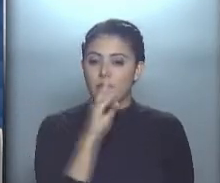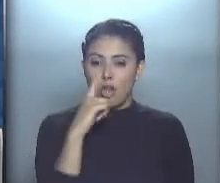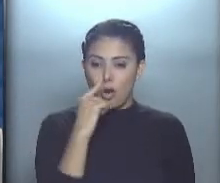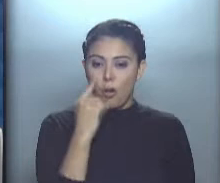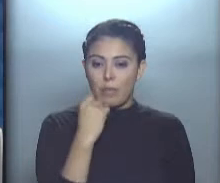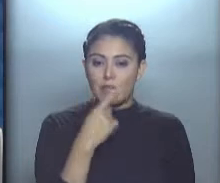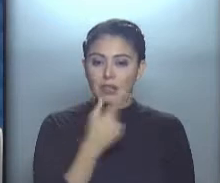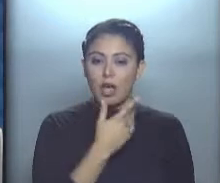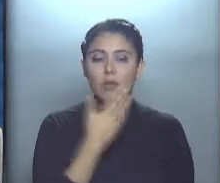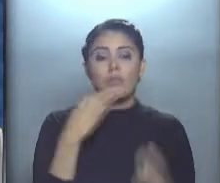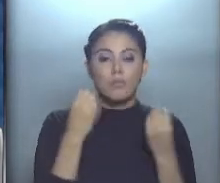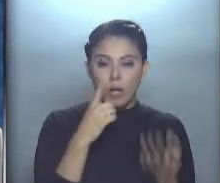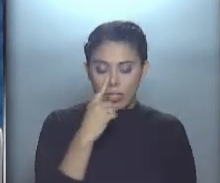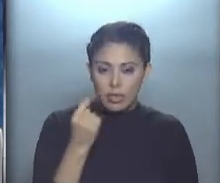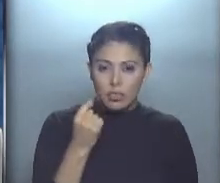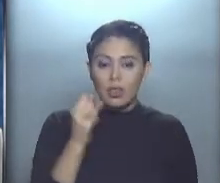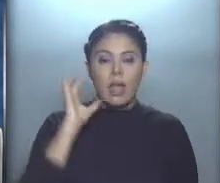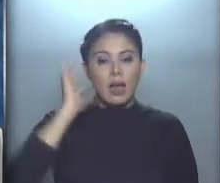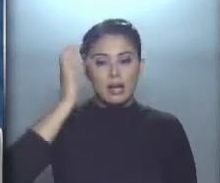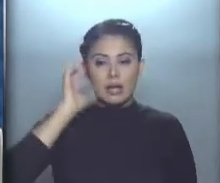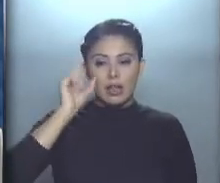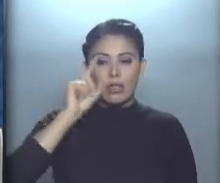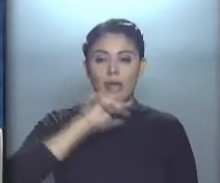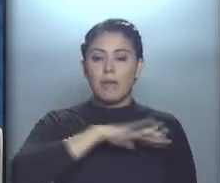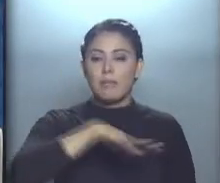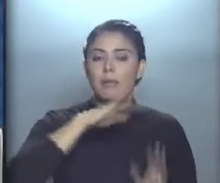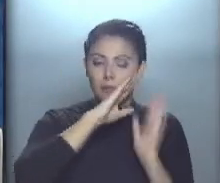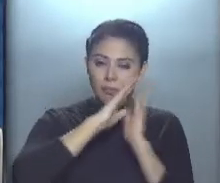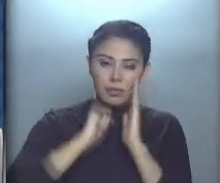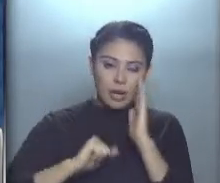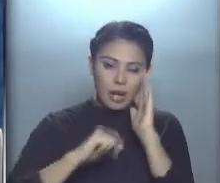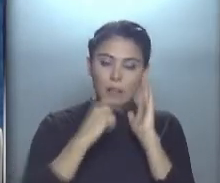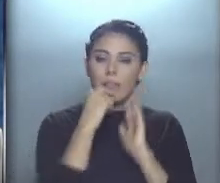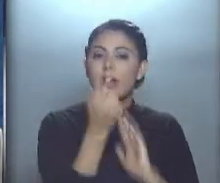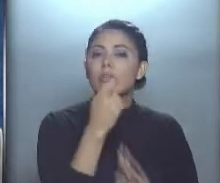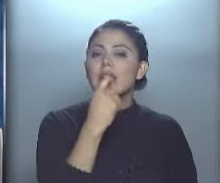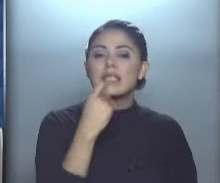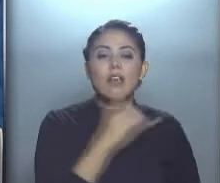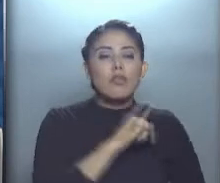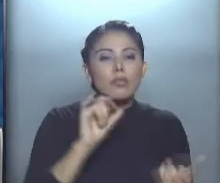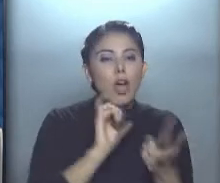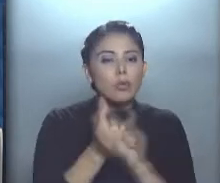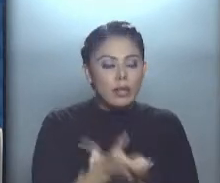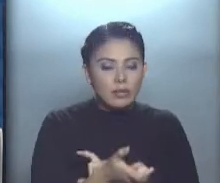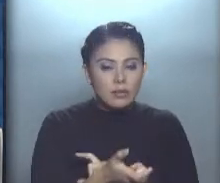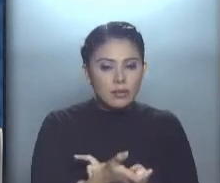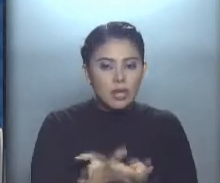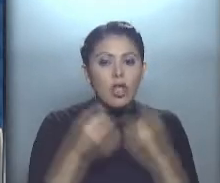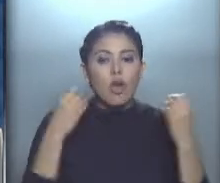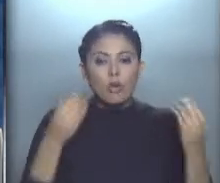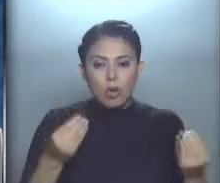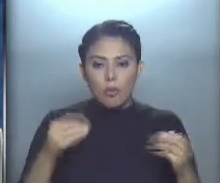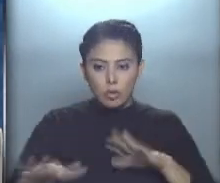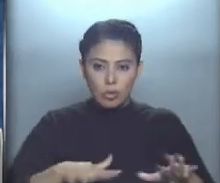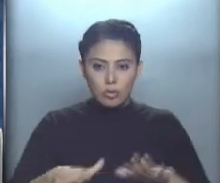Gobernador, buen día. Eugenio Payet, de El Eudor, Radio Bahía Blanca. Quería preguntarle, por un lado, si tiene alguna información actualizada de cómo está la situación